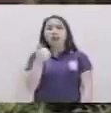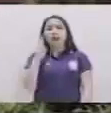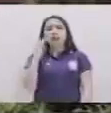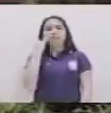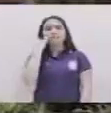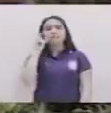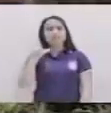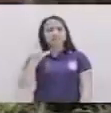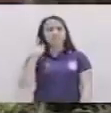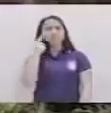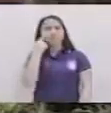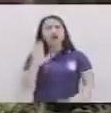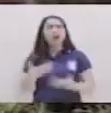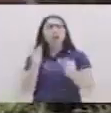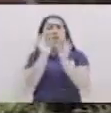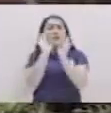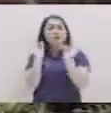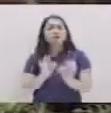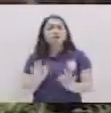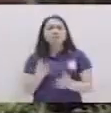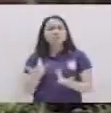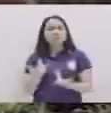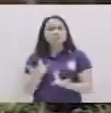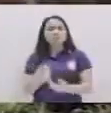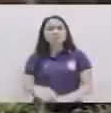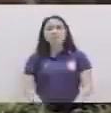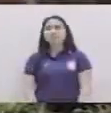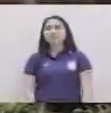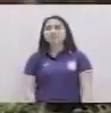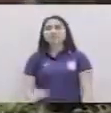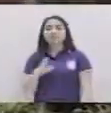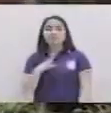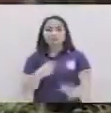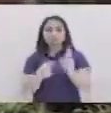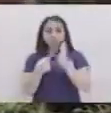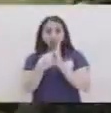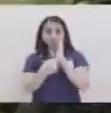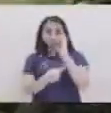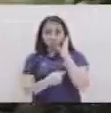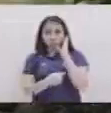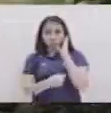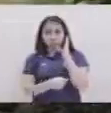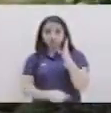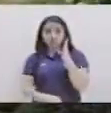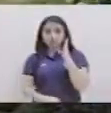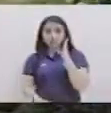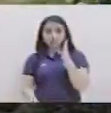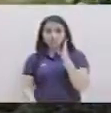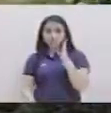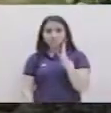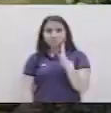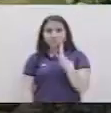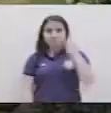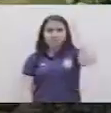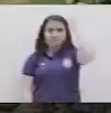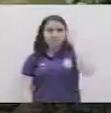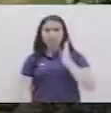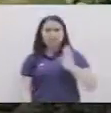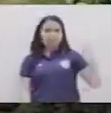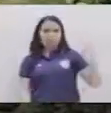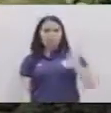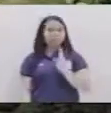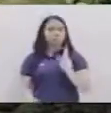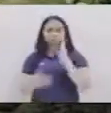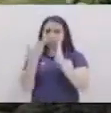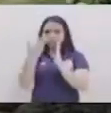para nosotros la configuración sería de la siguiente manera. Utilizamos la mano no dominante, la llevamos a un espacio neutral de esta